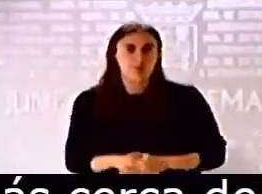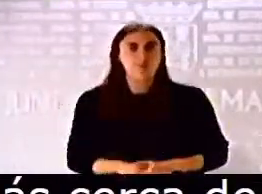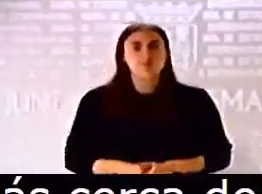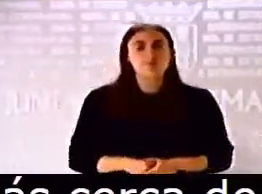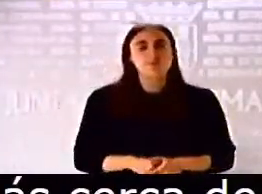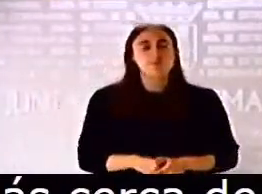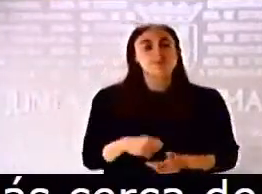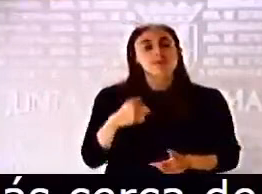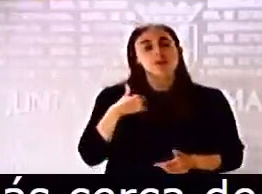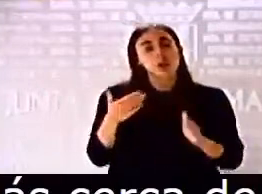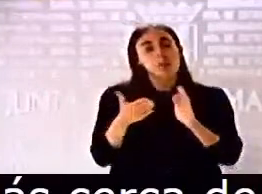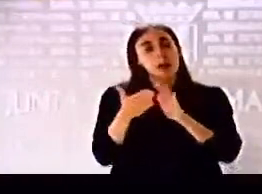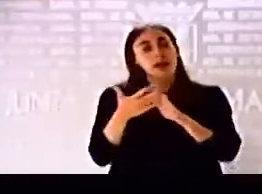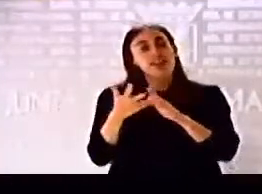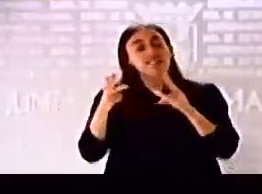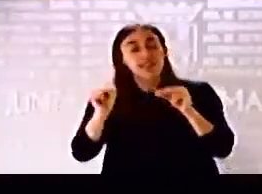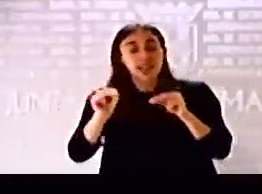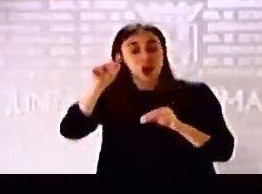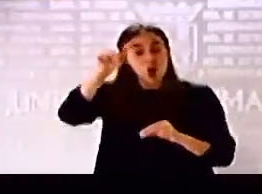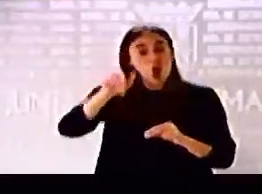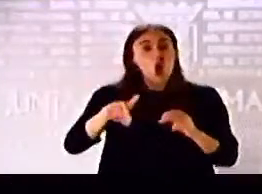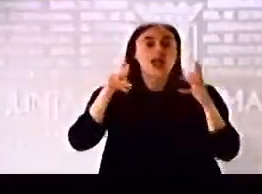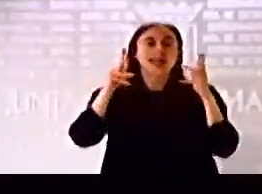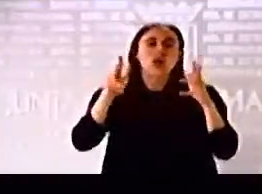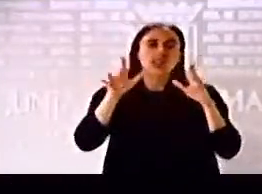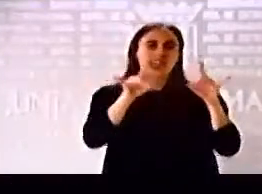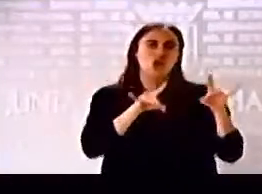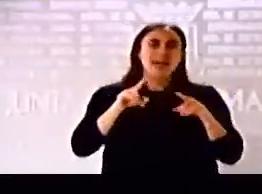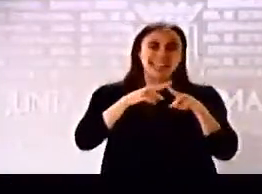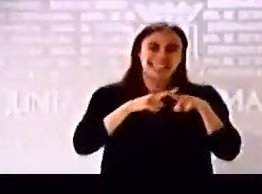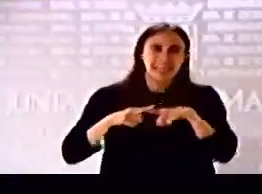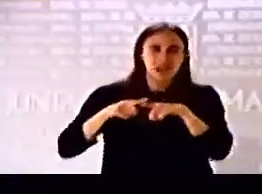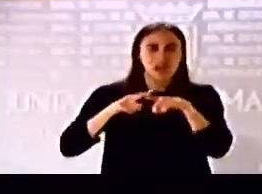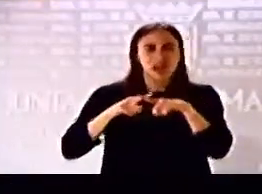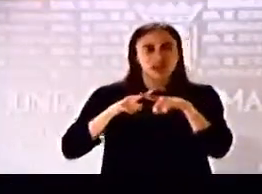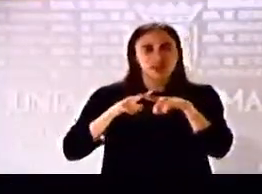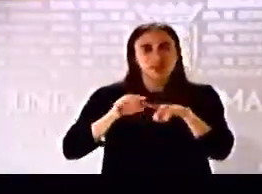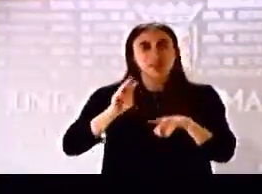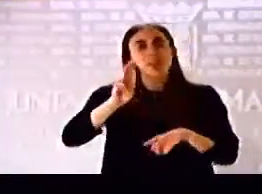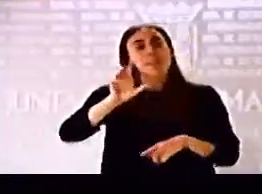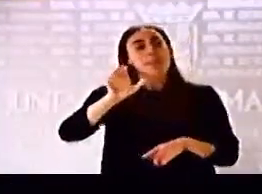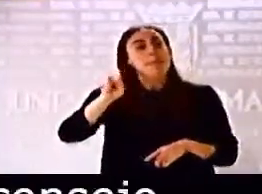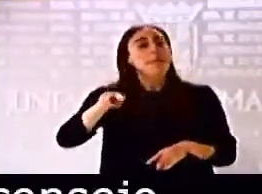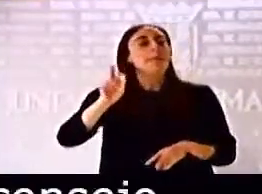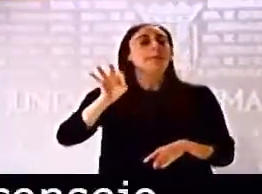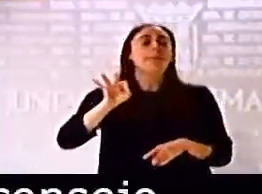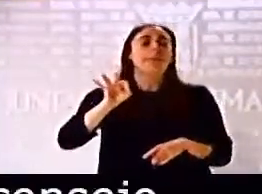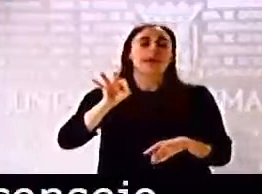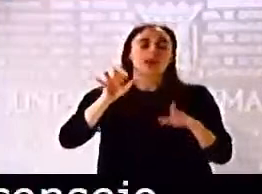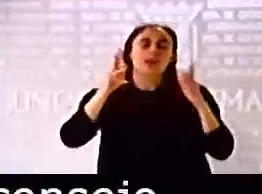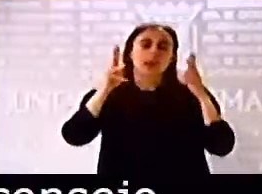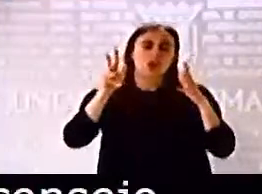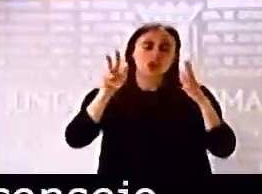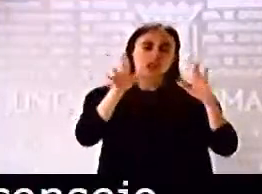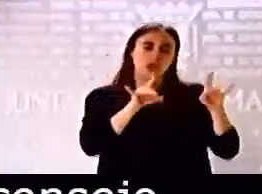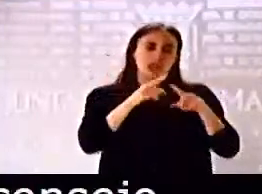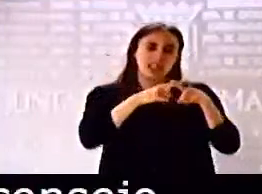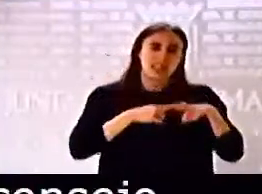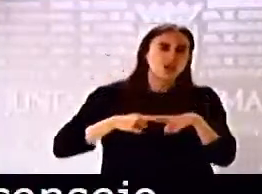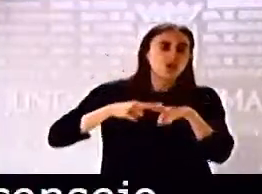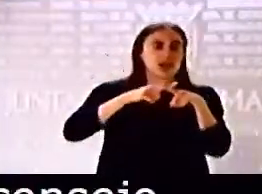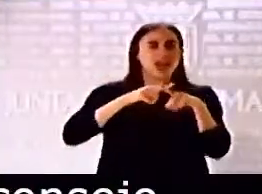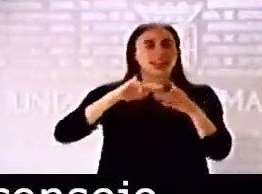Termino diciendo, hoy se ha celebrado Consejo Interterritorial, o Pleno, mejor dicho, del Consejo Interterritorial del Sistema Nacional de